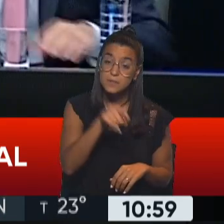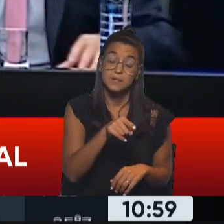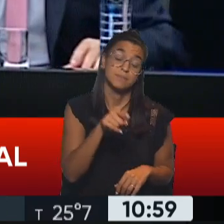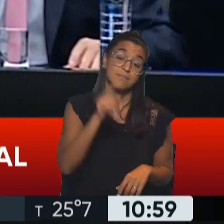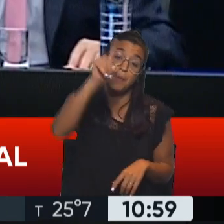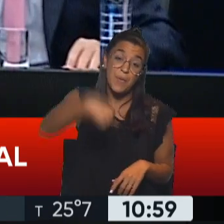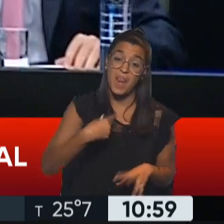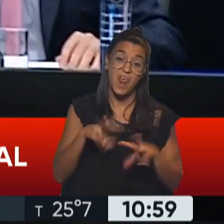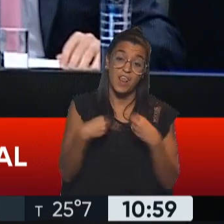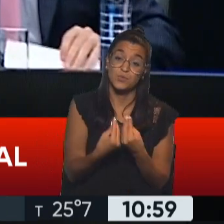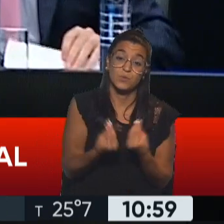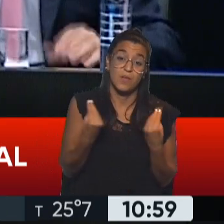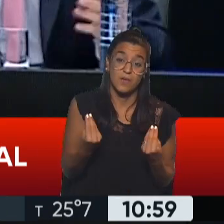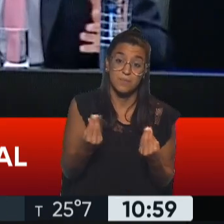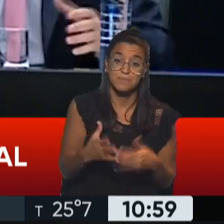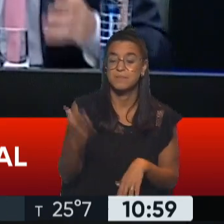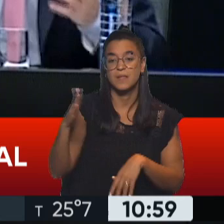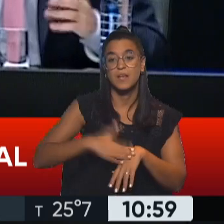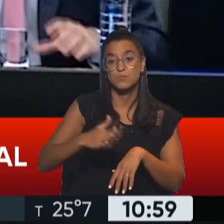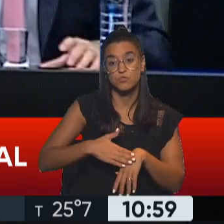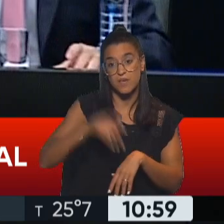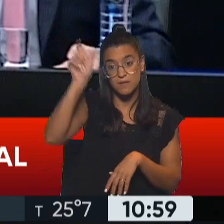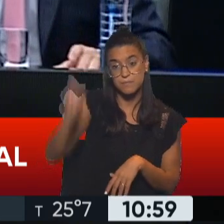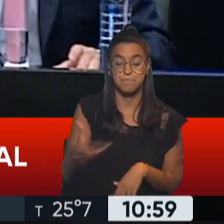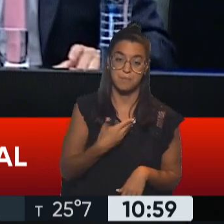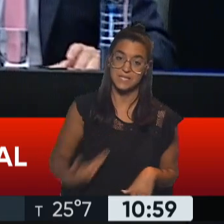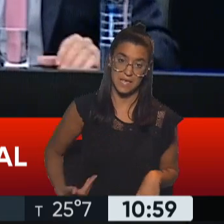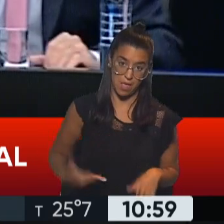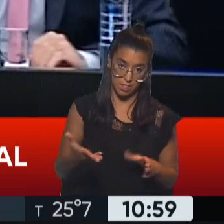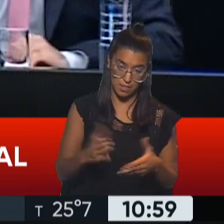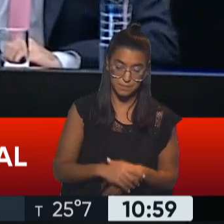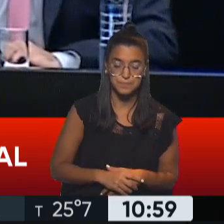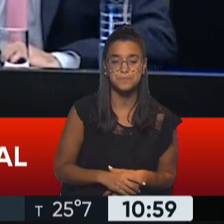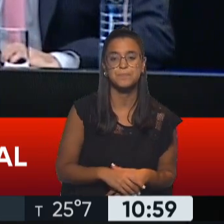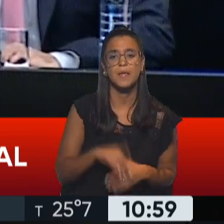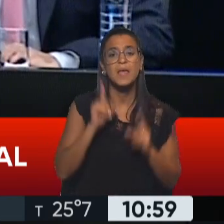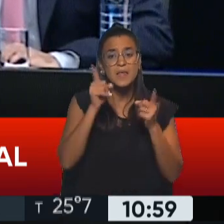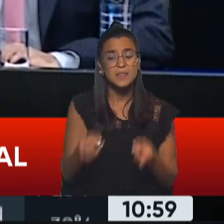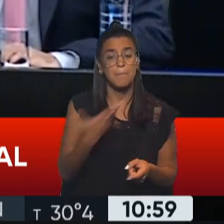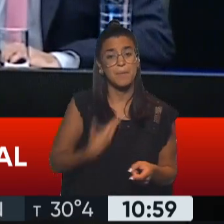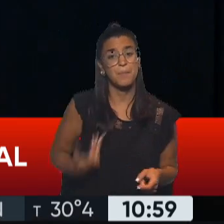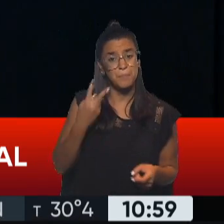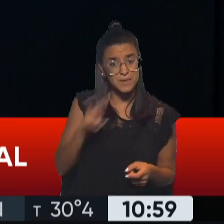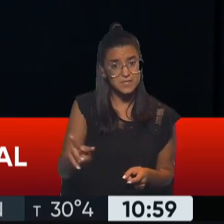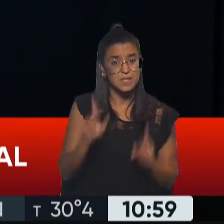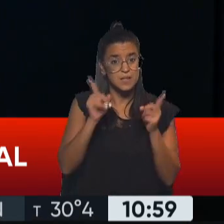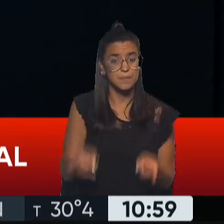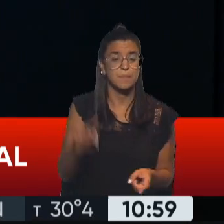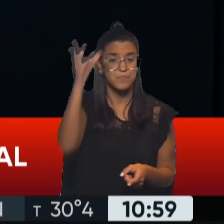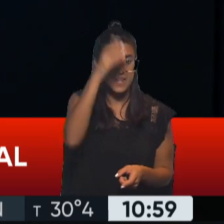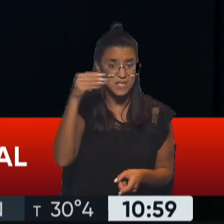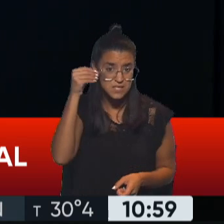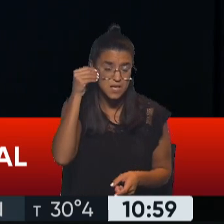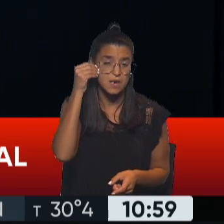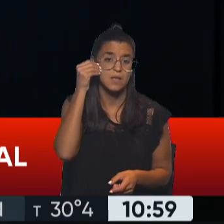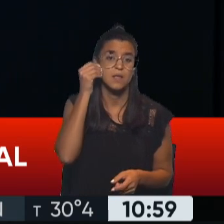resultado tiene como principal responsable a nuestro presidente. También a nuestra vicepresidenta, Cristina Fernández de